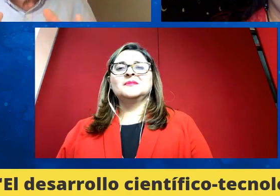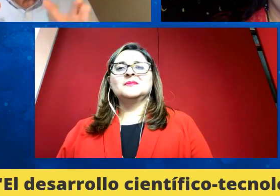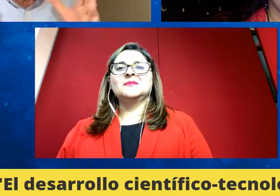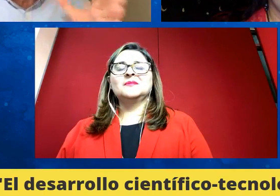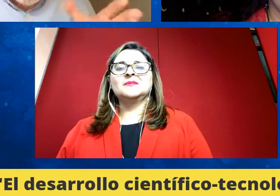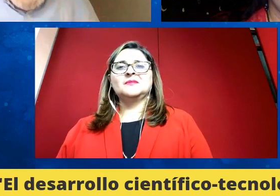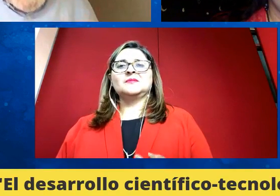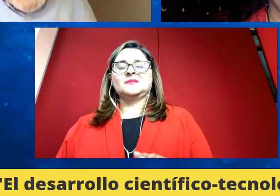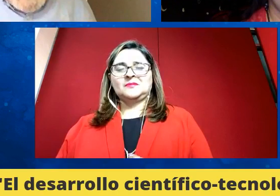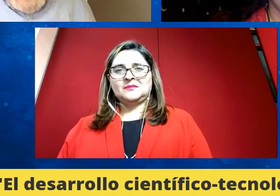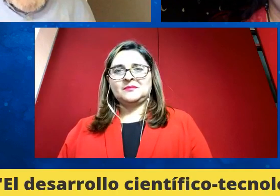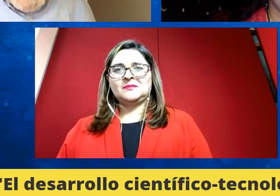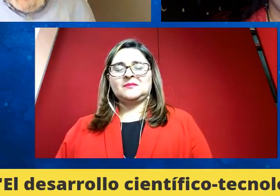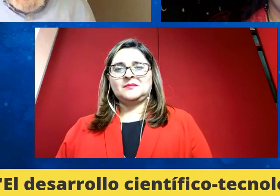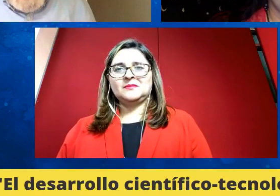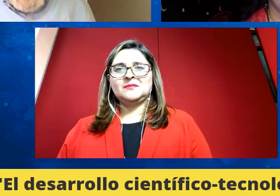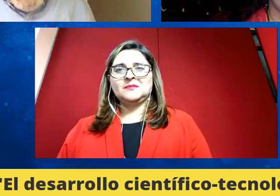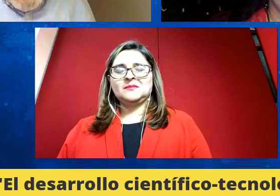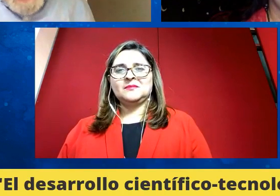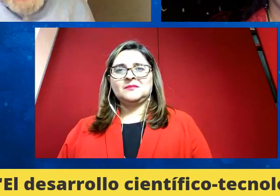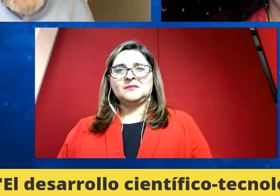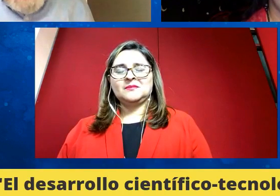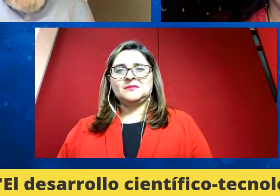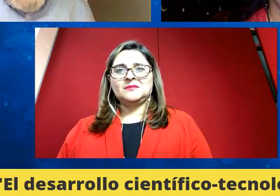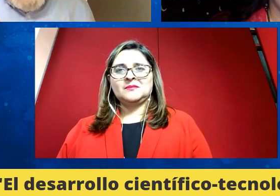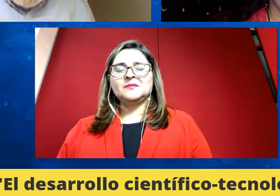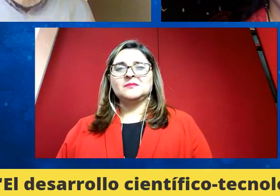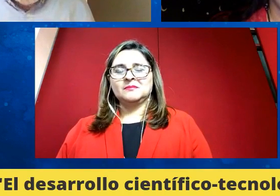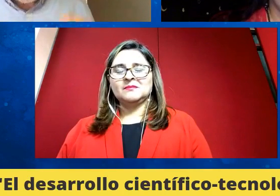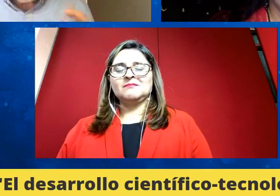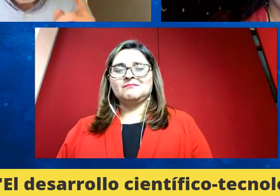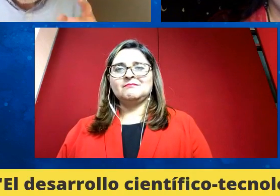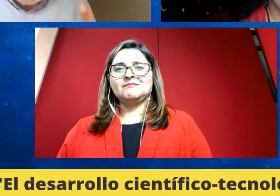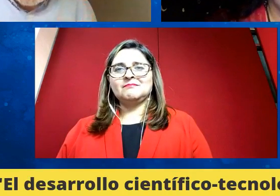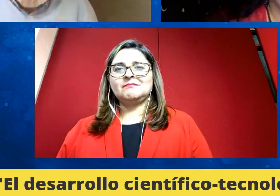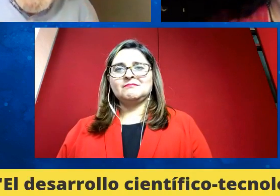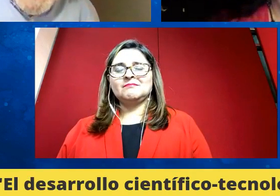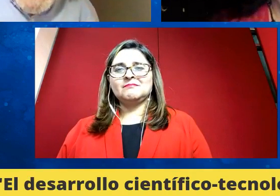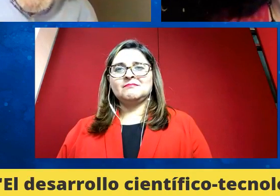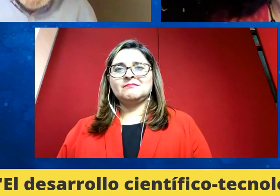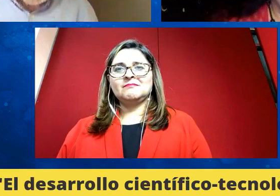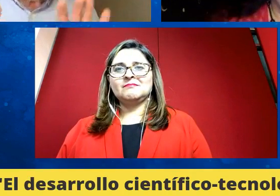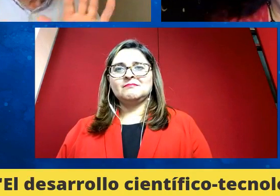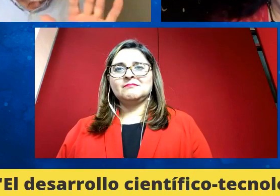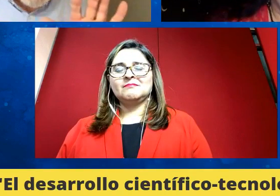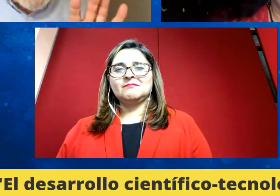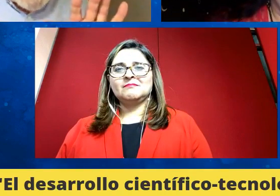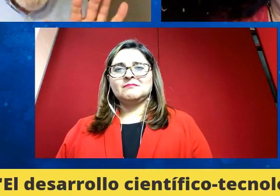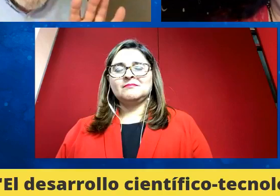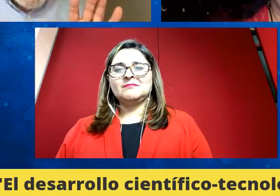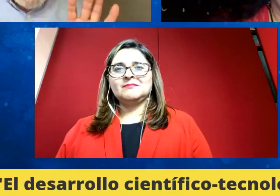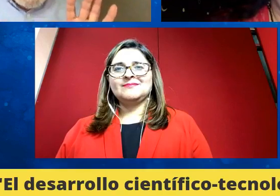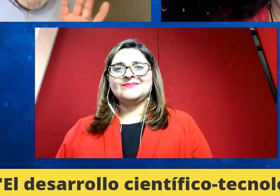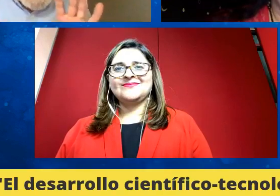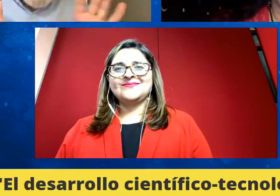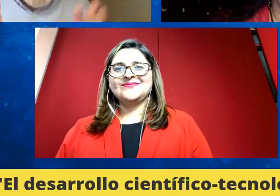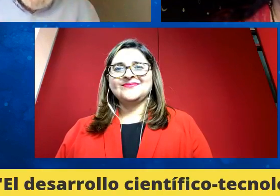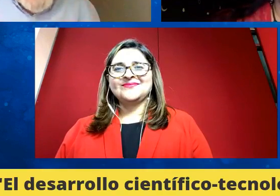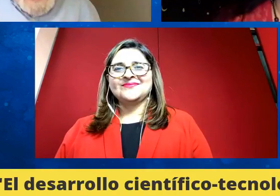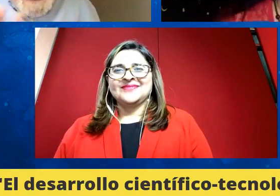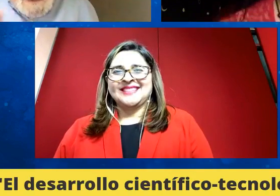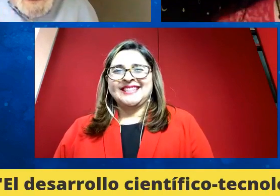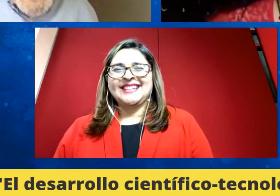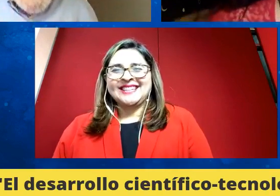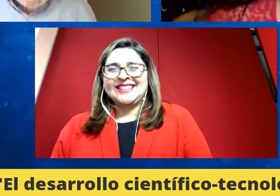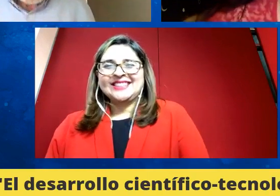país mucho más descentralizado, mucho más. Pero la descentralización, con todo respeto, aquí estoy